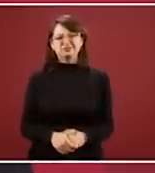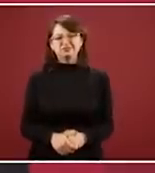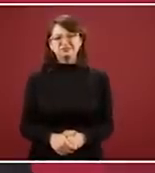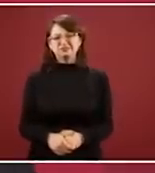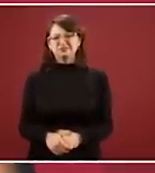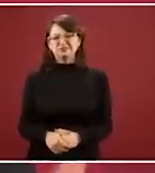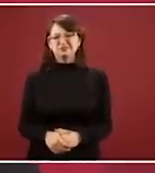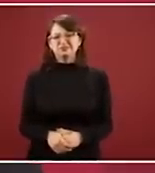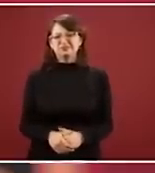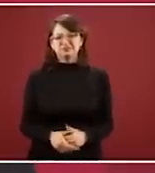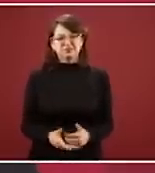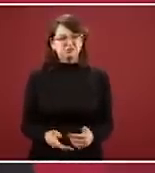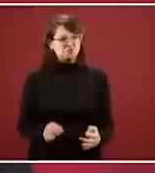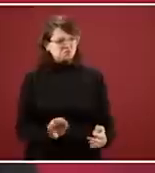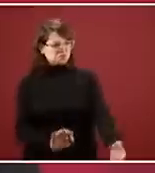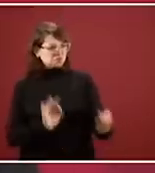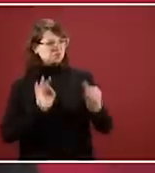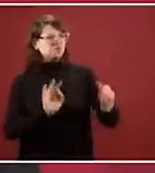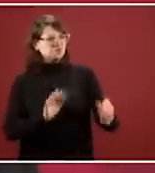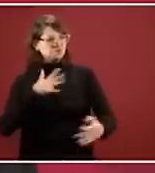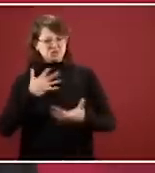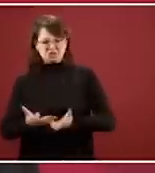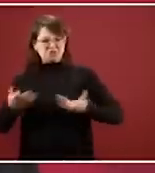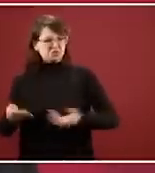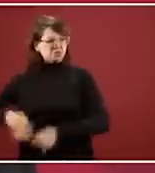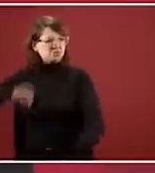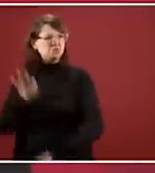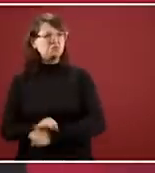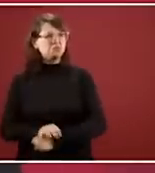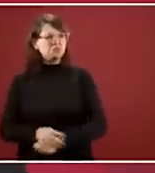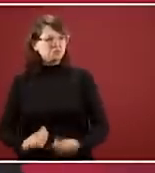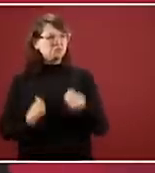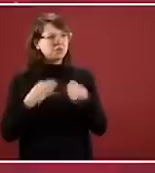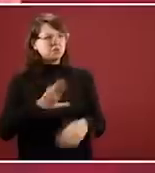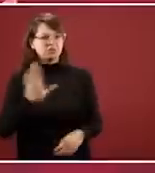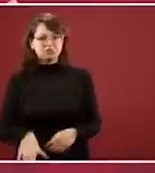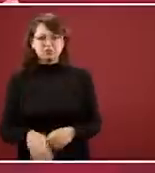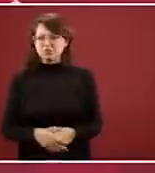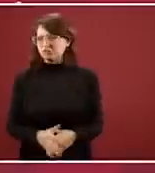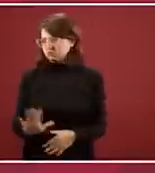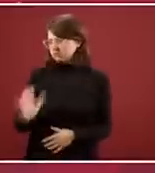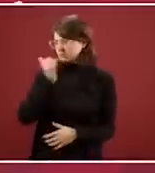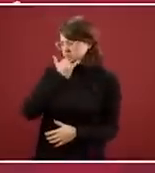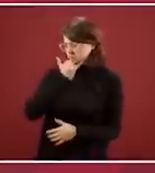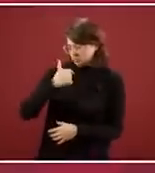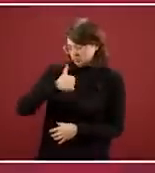vamos a defender con nuestra vida la tierra. O sea, si yo no soy Salinas.